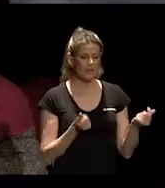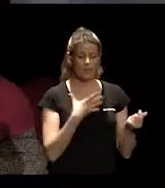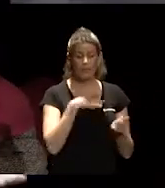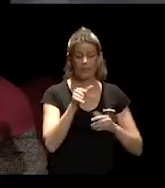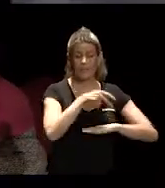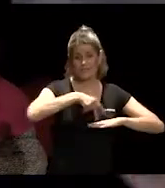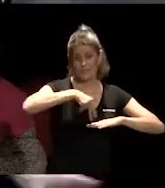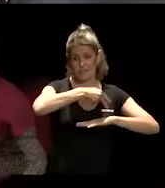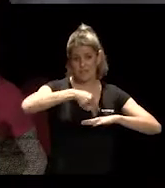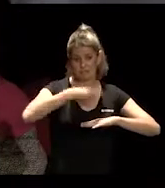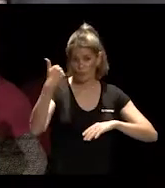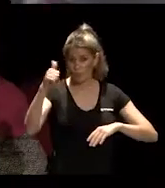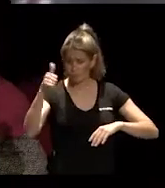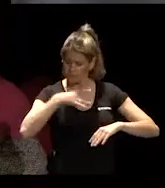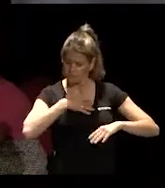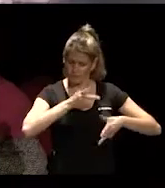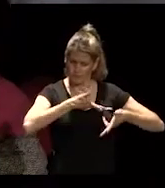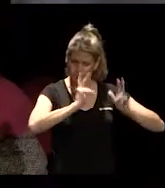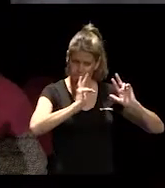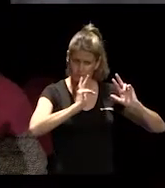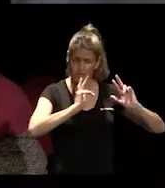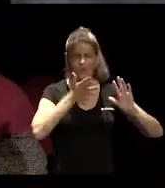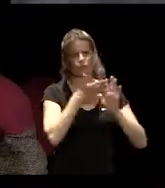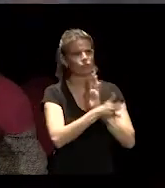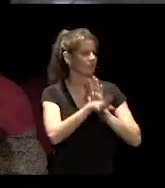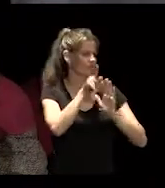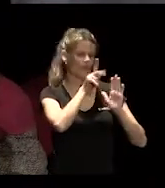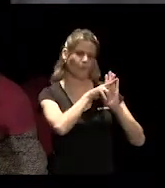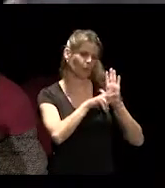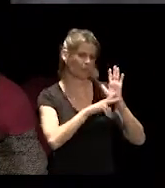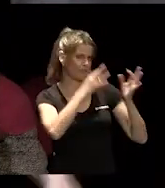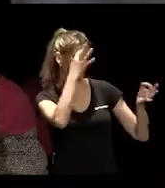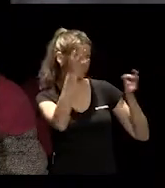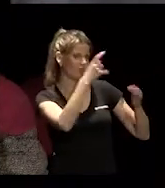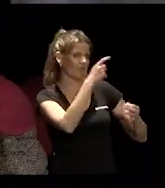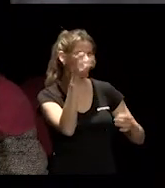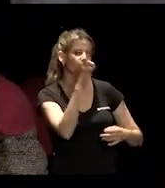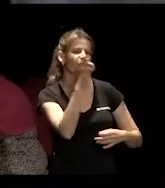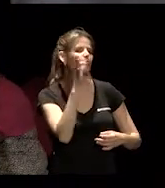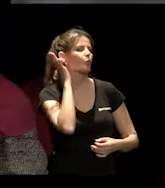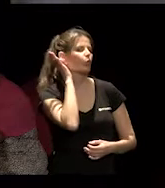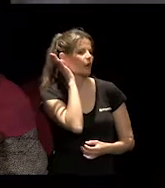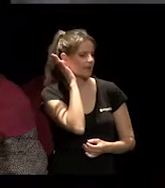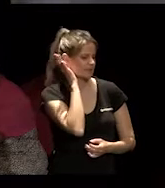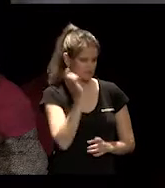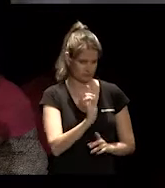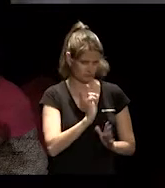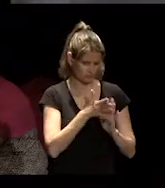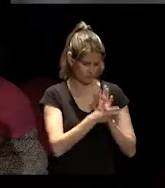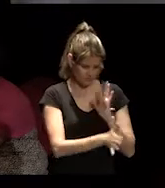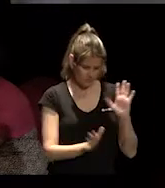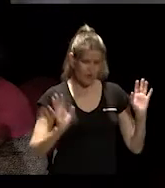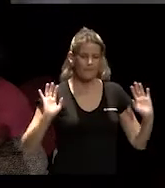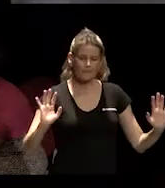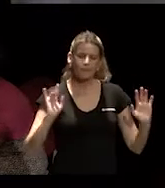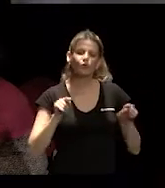escena hayan hombres, no vamos a llevar una programación con una totalidad, un 100% de mujeres, sino que esos lenguajes,